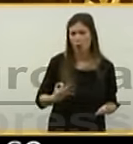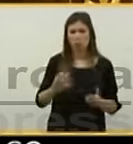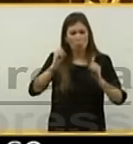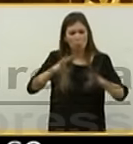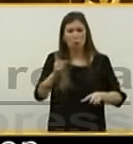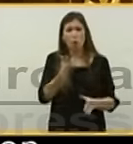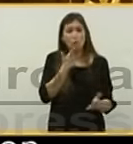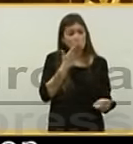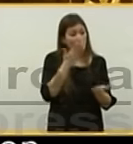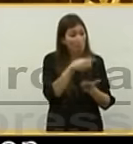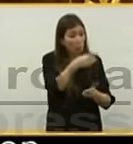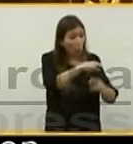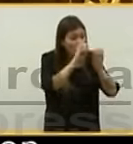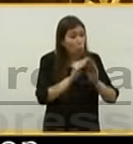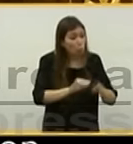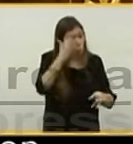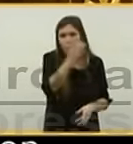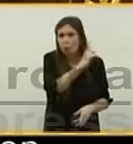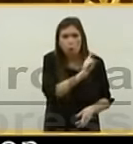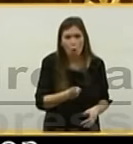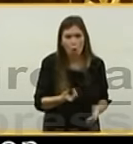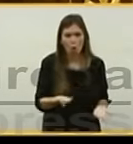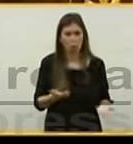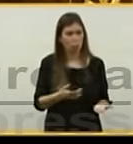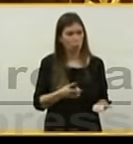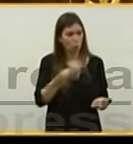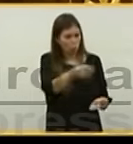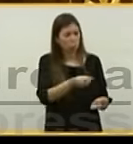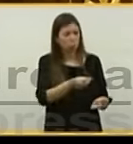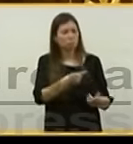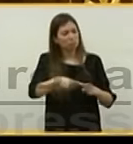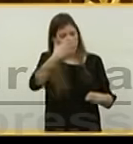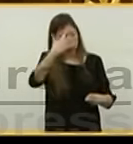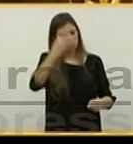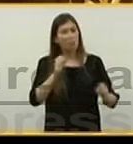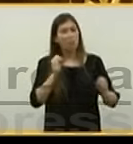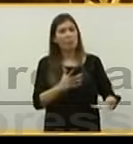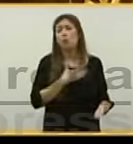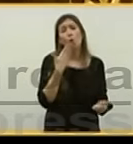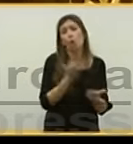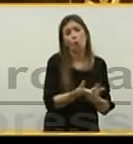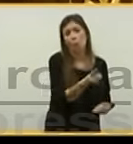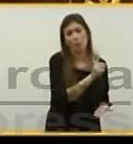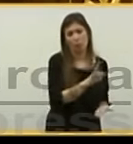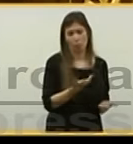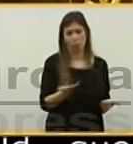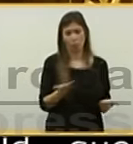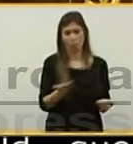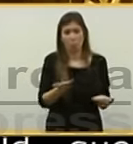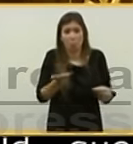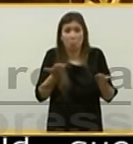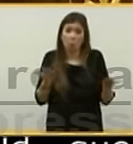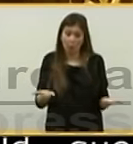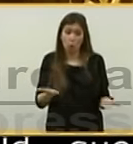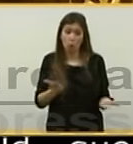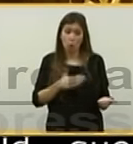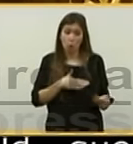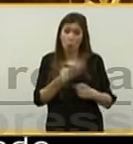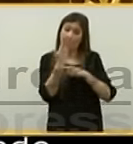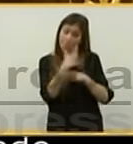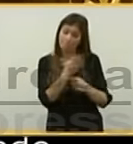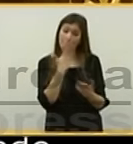nunca a usted que renuncie a aquello que usted defiende, pero yo lo que le planteo, yo creo que es